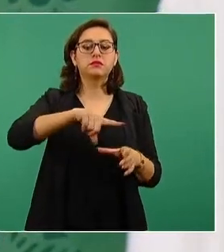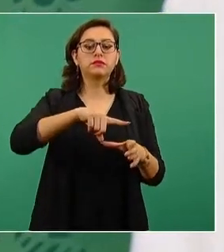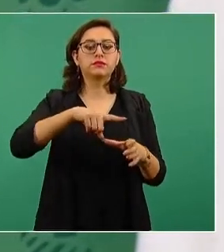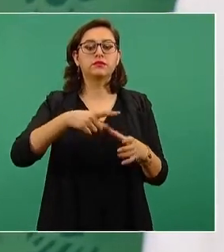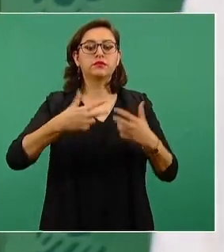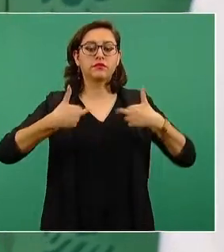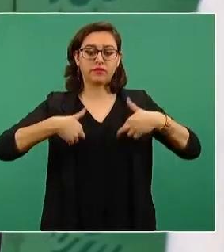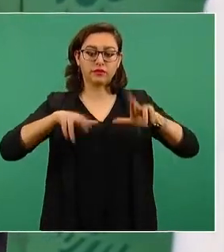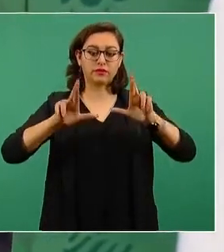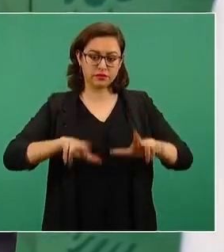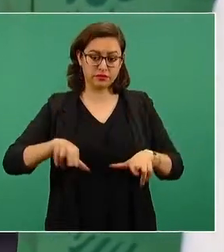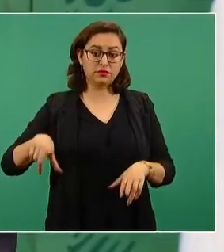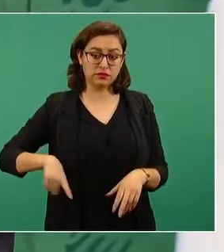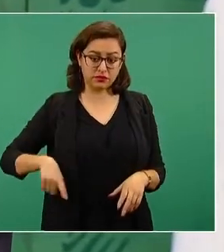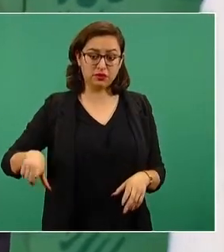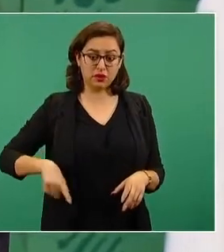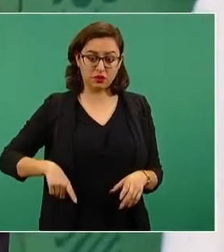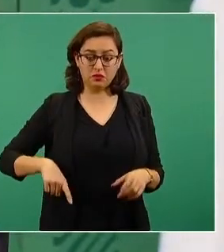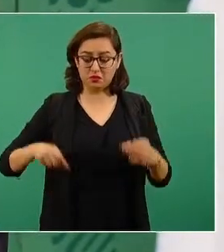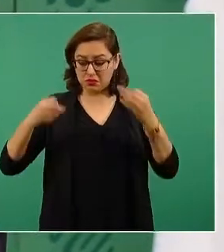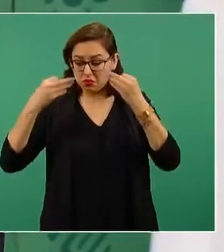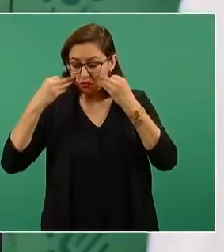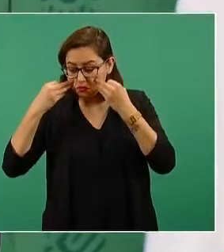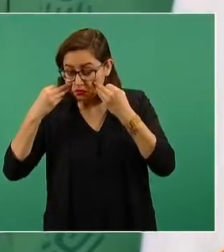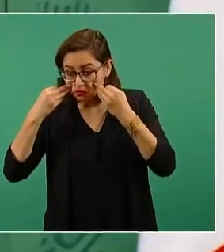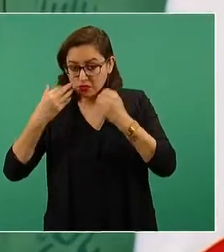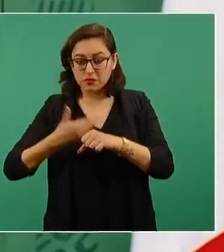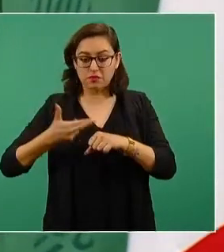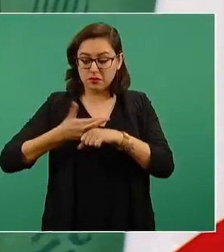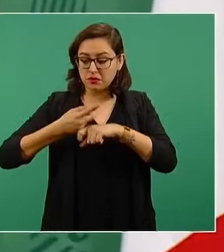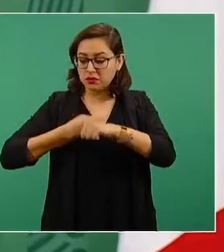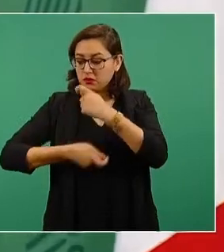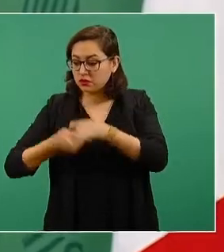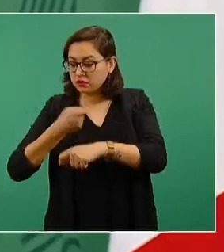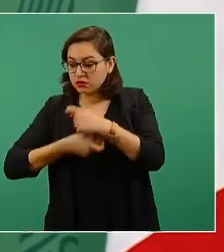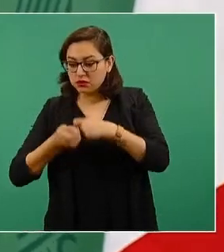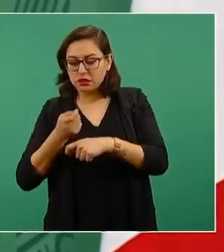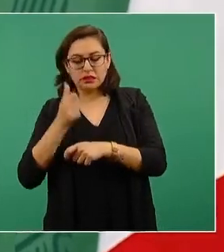representantes del gobierno, dan fe y actúan siempre